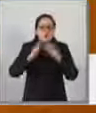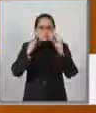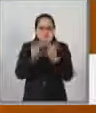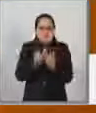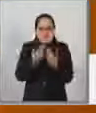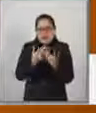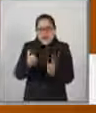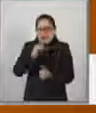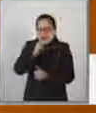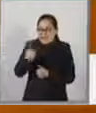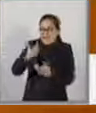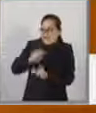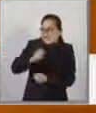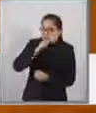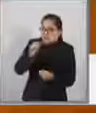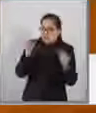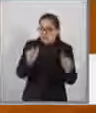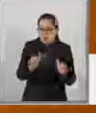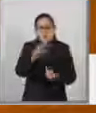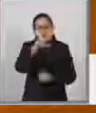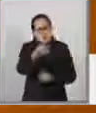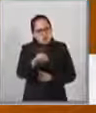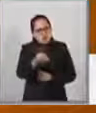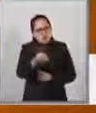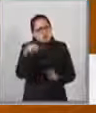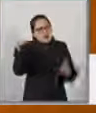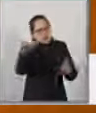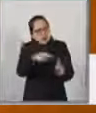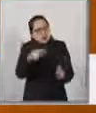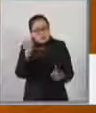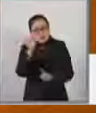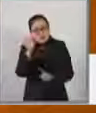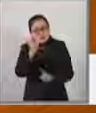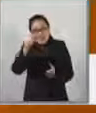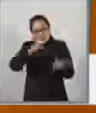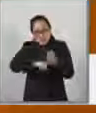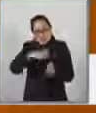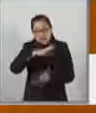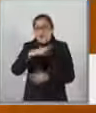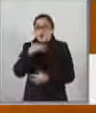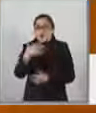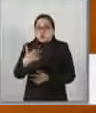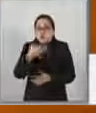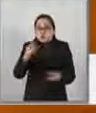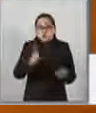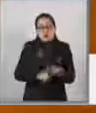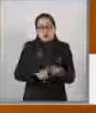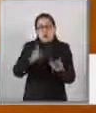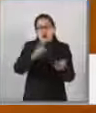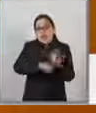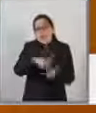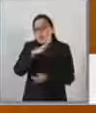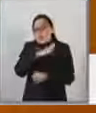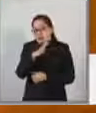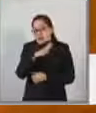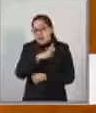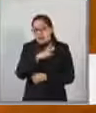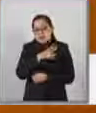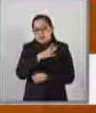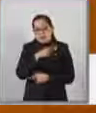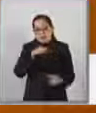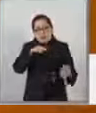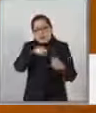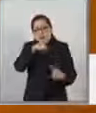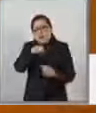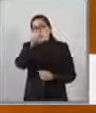quiere impunidad. Todos queremos que si existen señalamientos de corrupción, que si existen señalamientos de cualquier